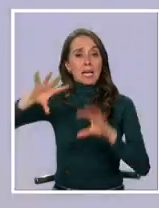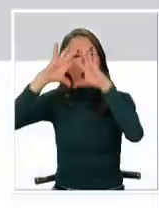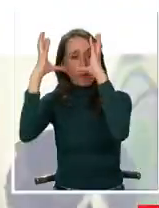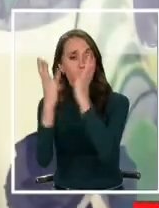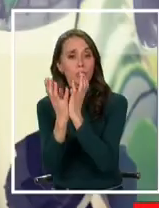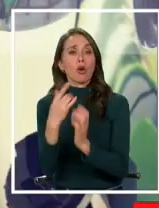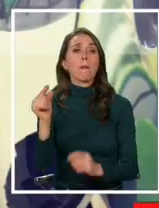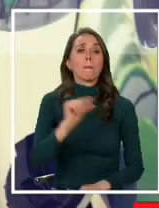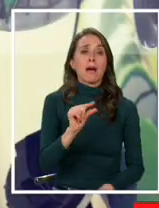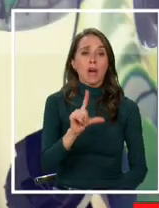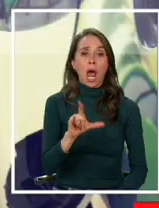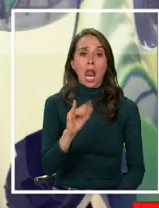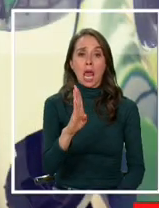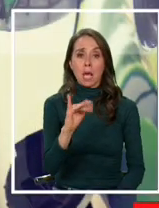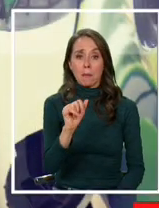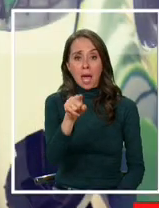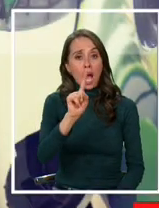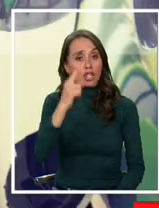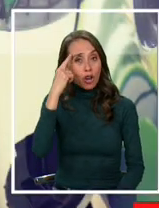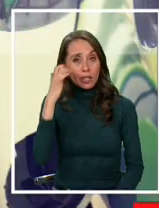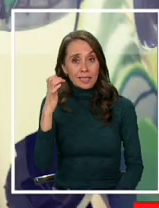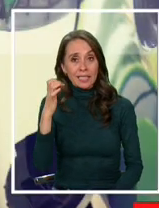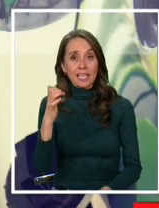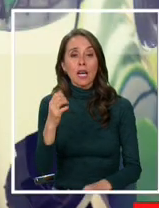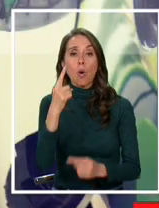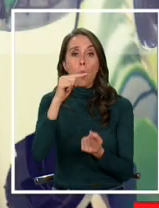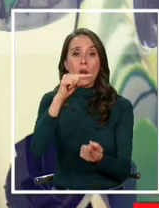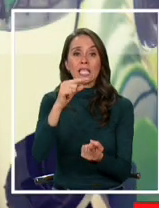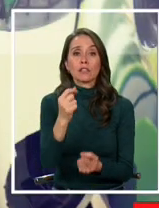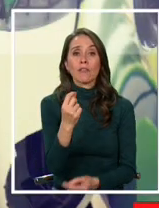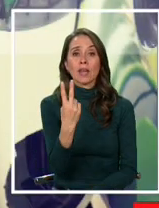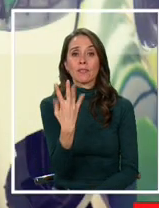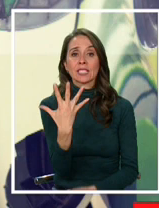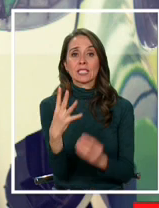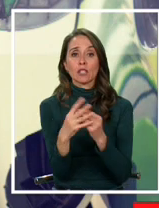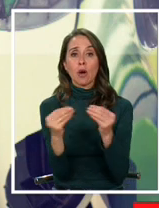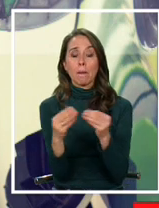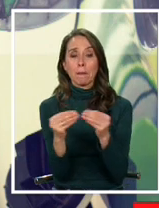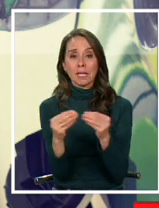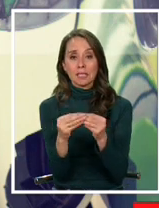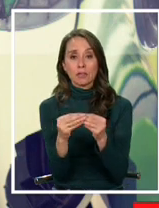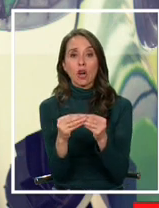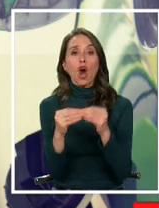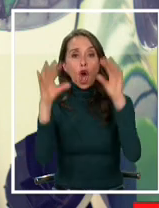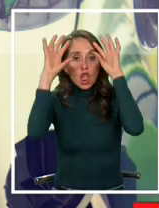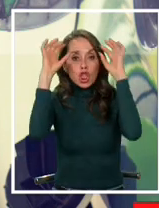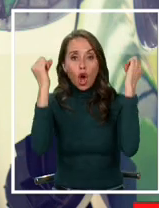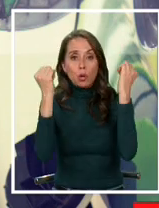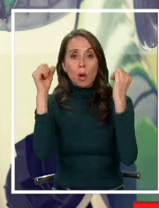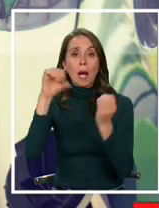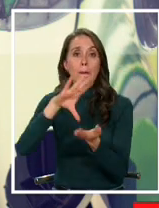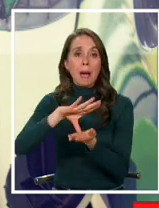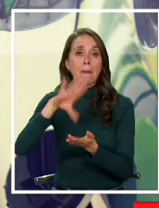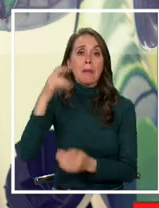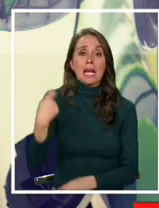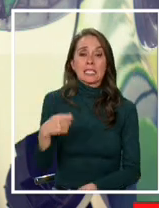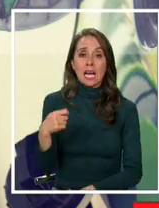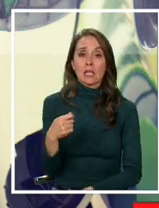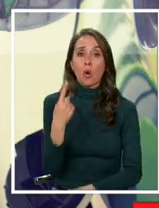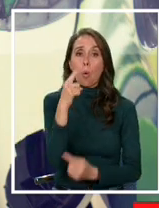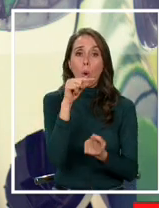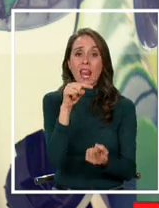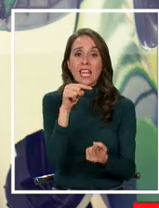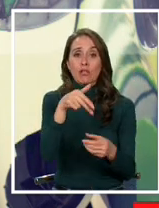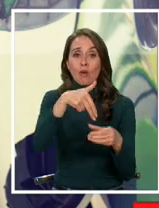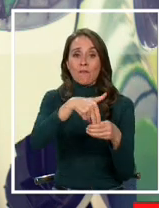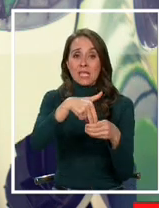baratos en Libia aunque usted no lo crea el litro cuesta 25 pesos en Noruega uno de los países más caros el